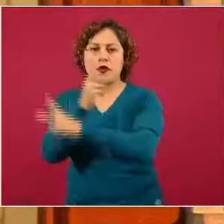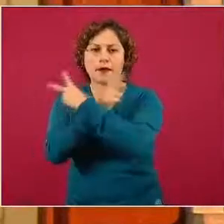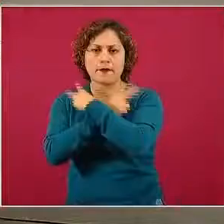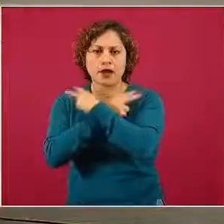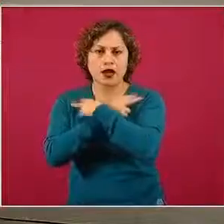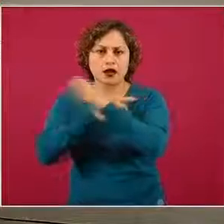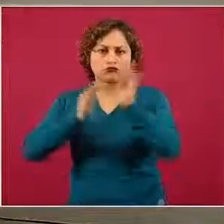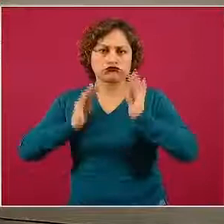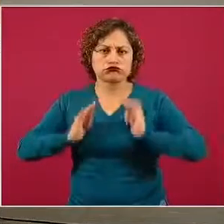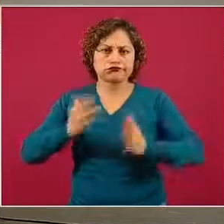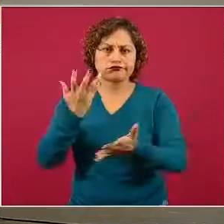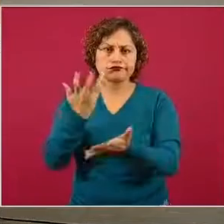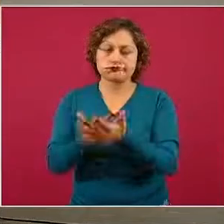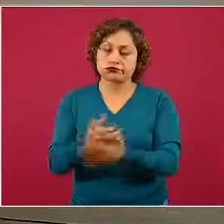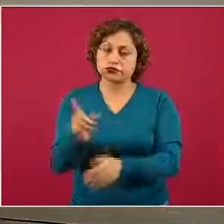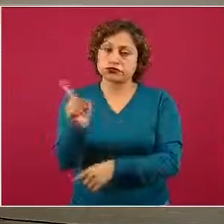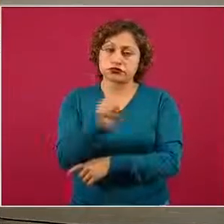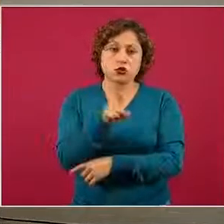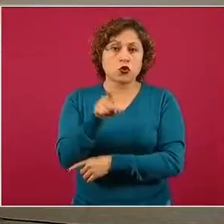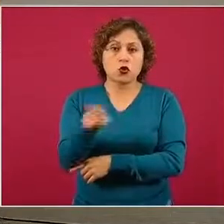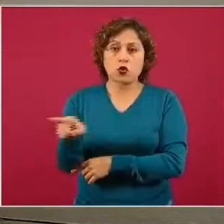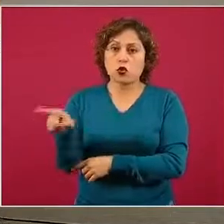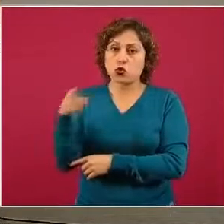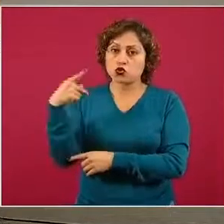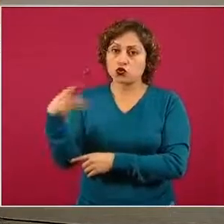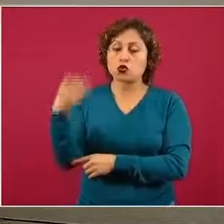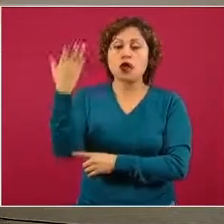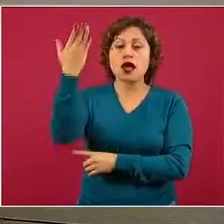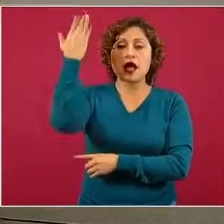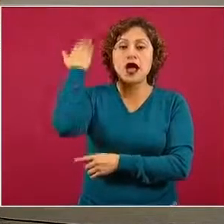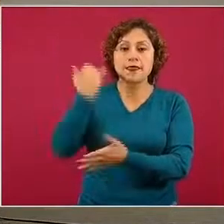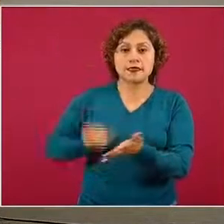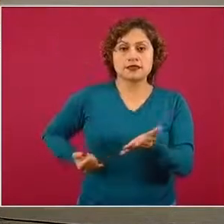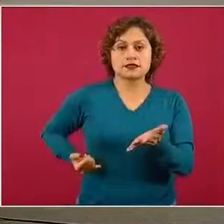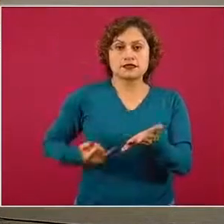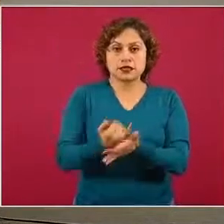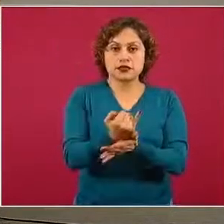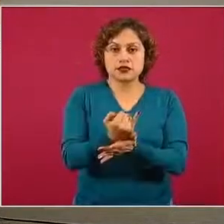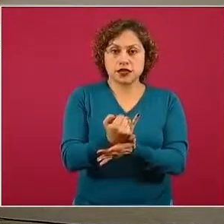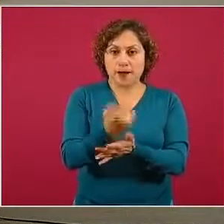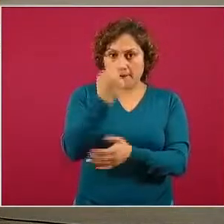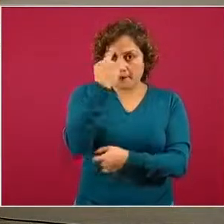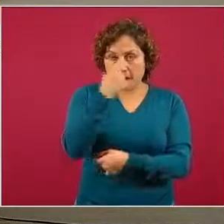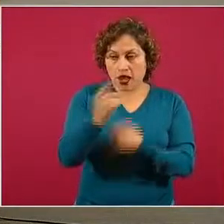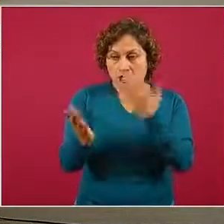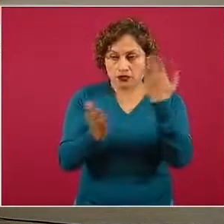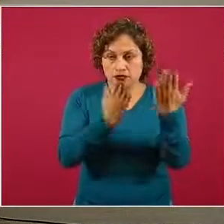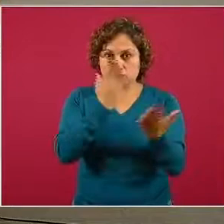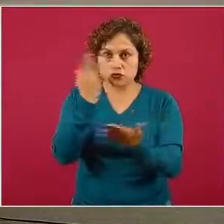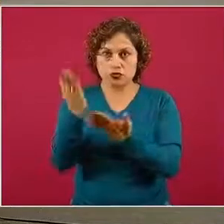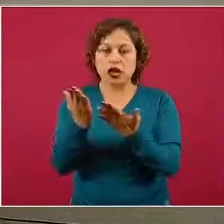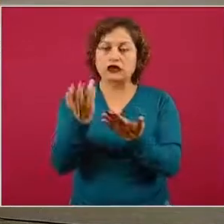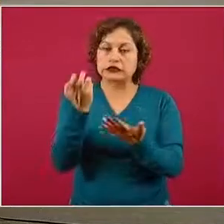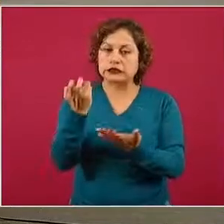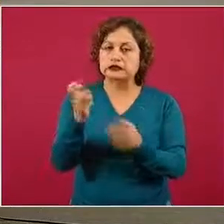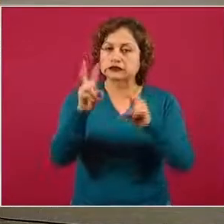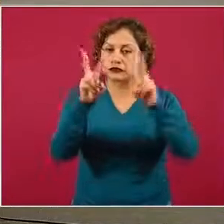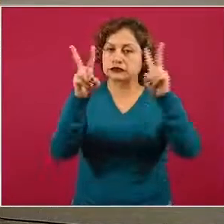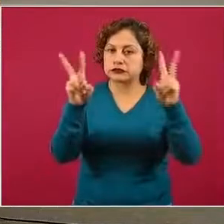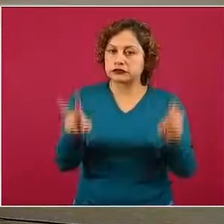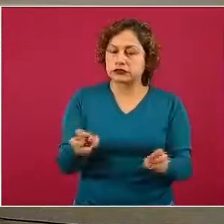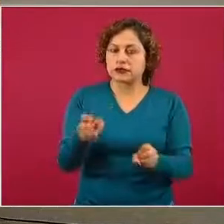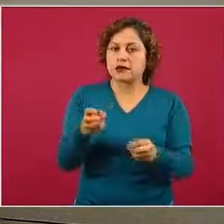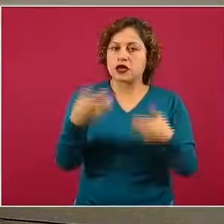cual se comprometieron desde que decidieron estudiar estas carreras de la salud, pero nosotros